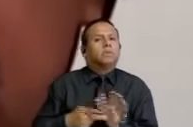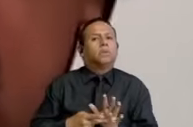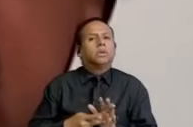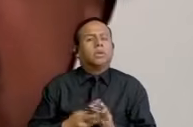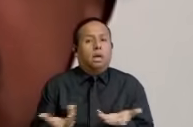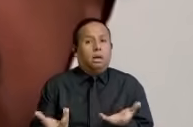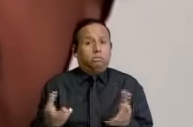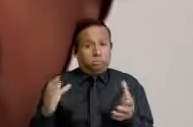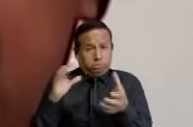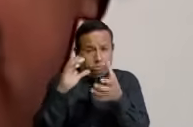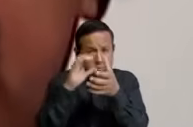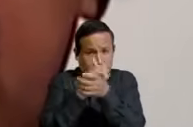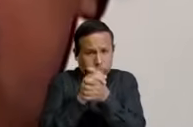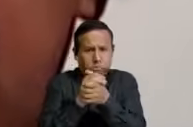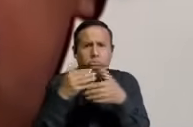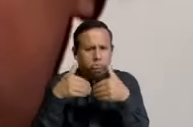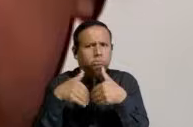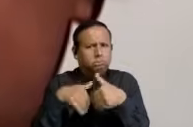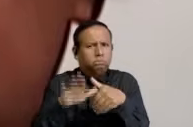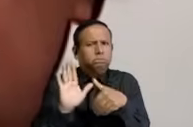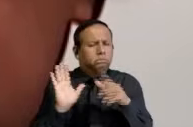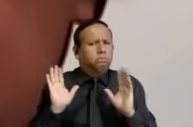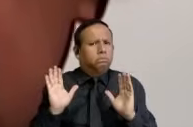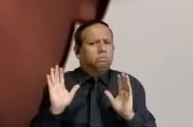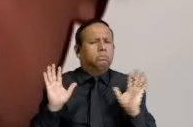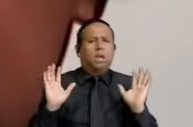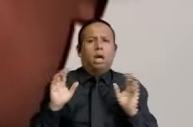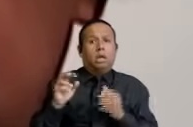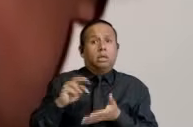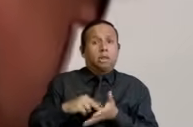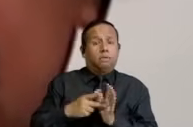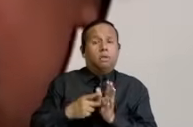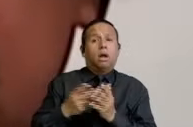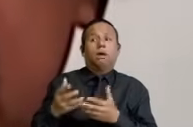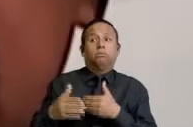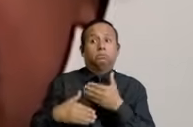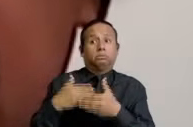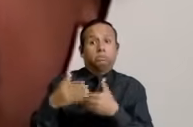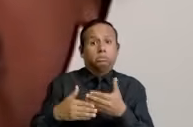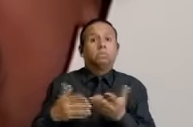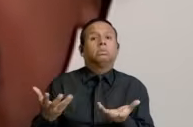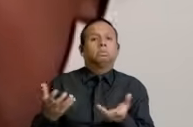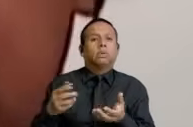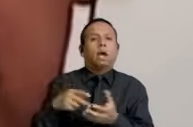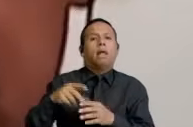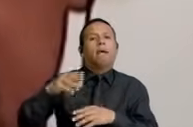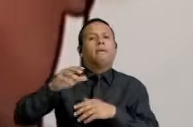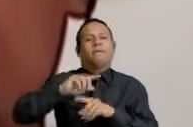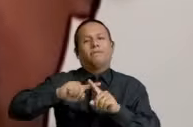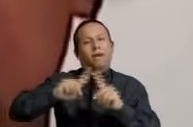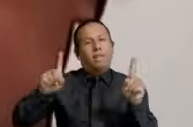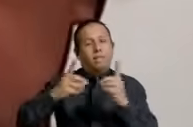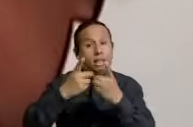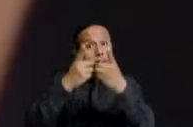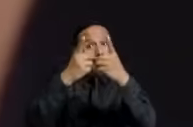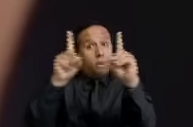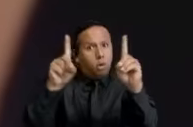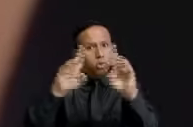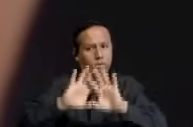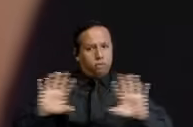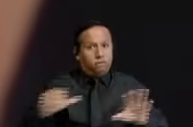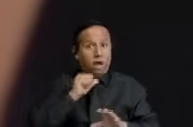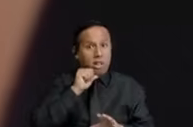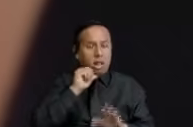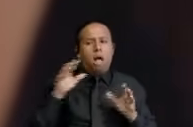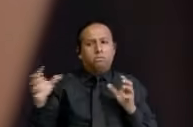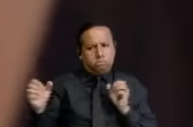jurídico que en este caso es eh el matrimonio No es cierto se disuelve como es solemne tiene que tener una sentencia de juez que es el divorcio o la